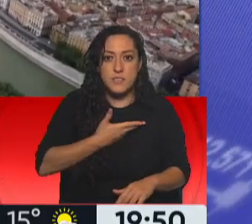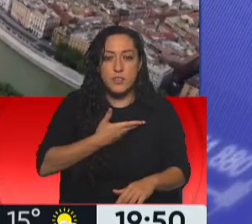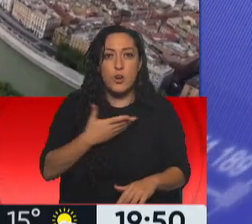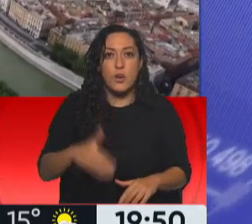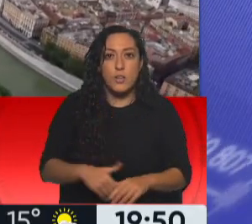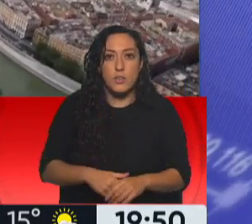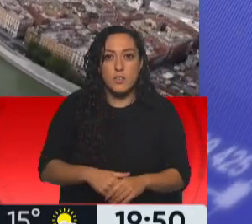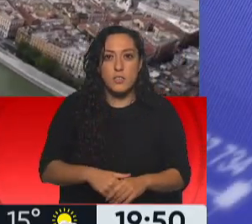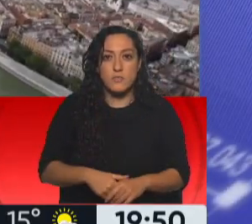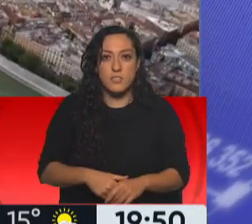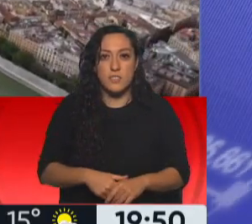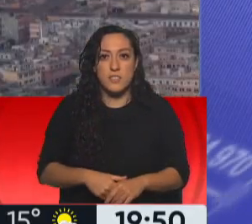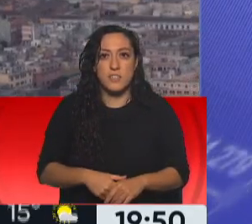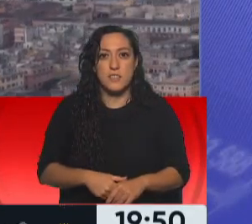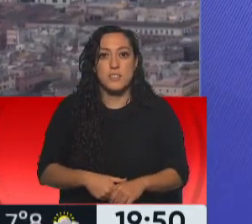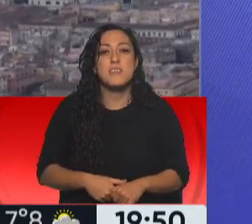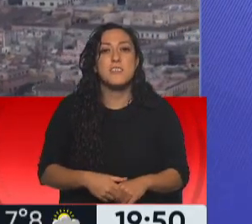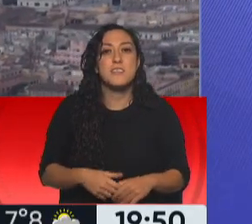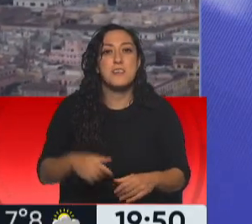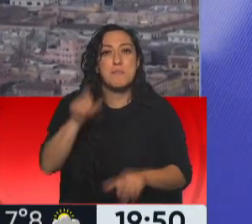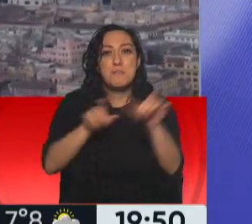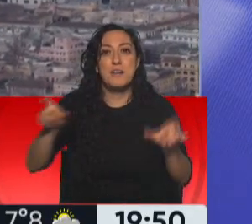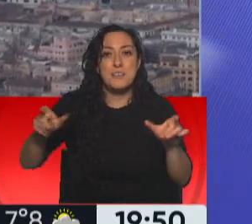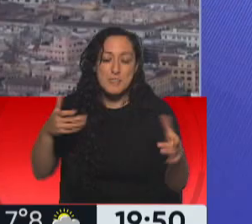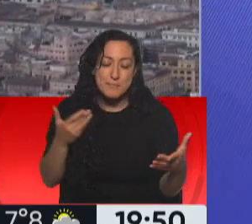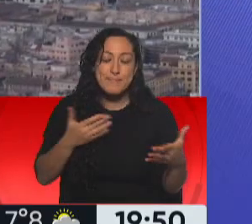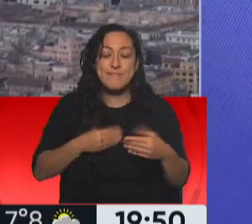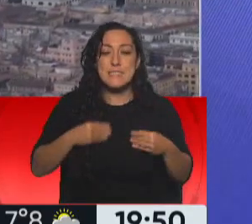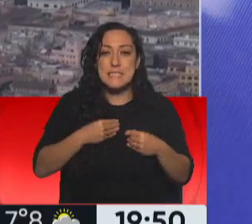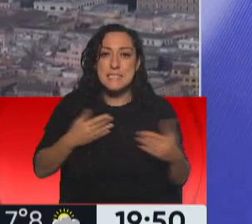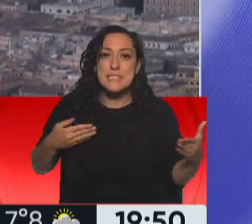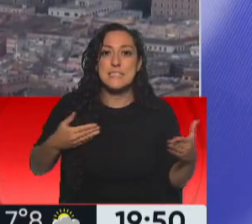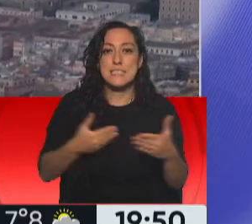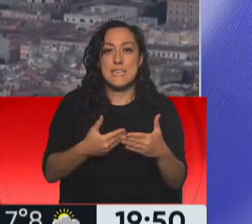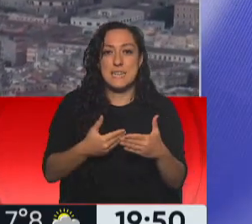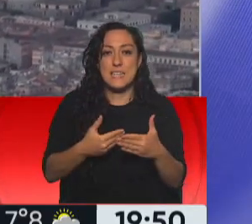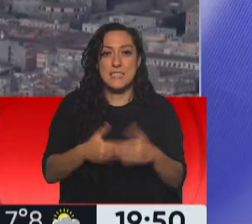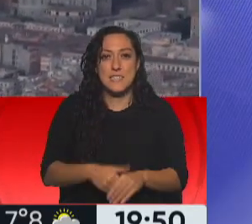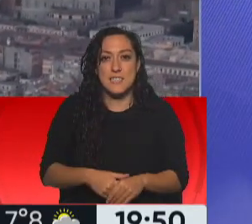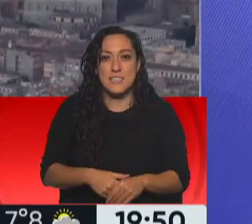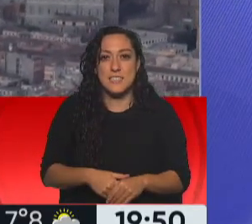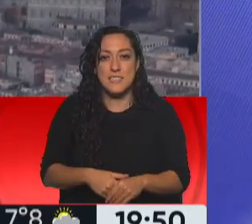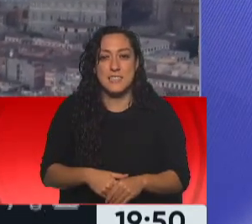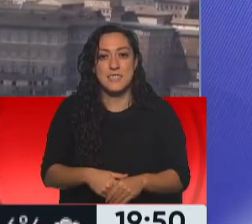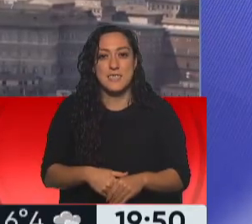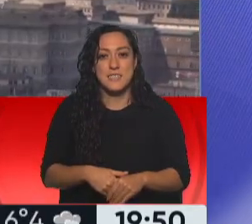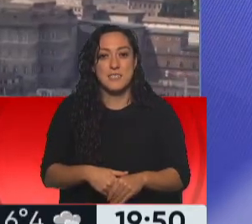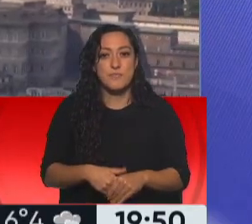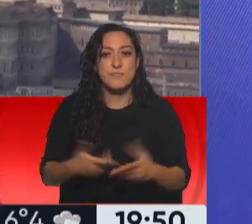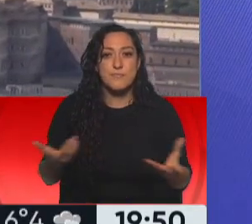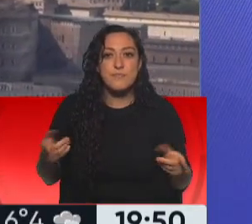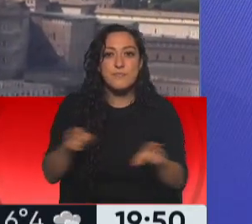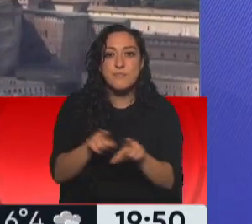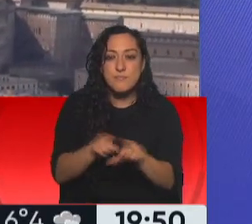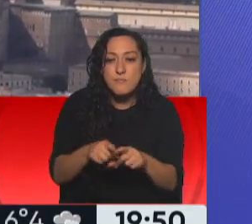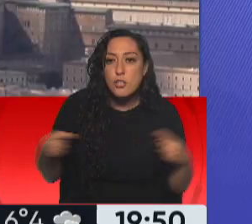era estar cerca de aquellas personas que no tenían oportunidades, de los más humildes. Y exactamente como lo contás,